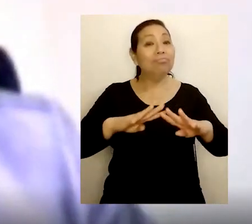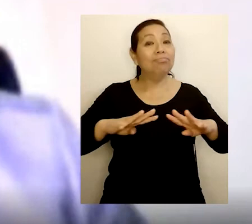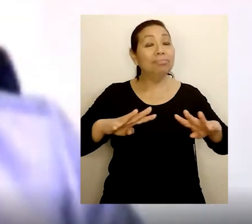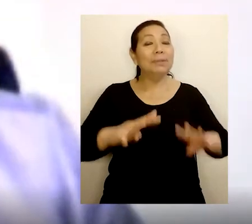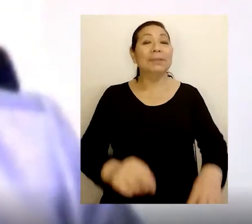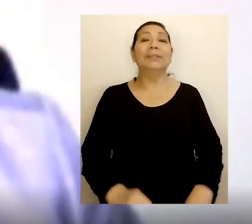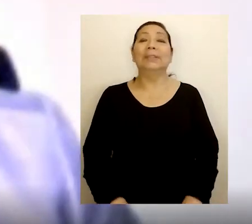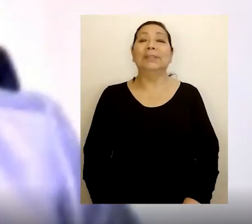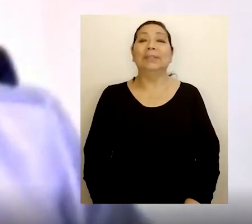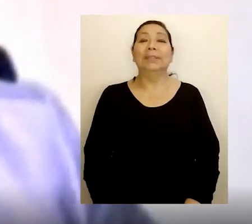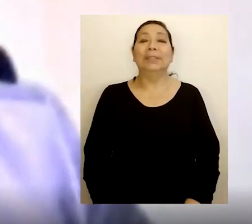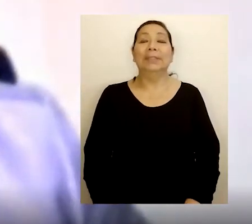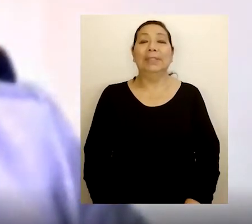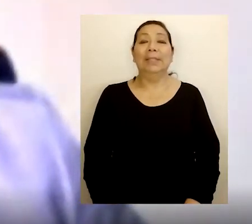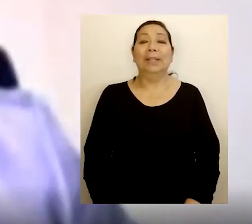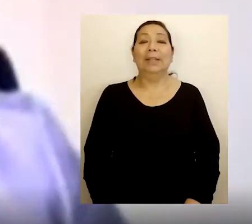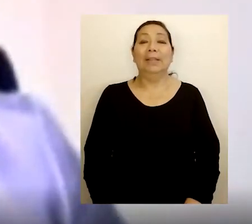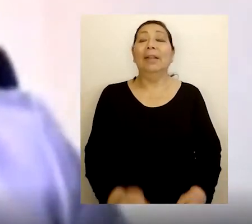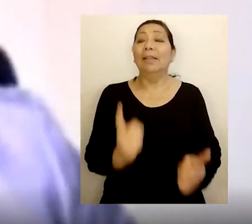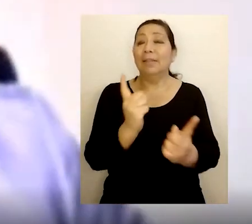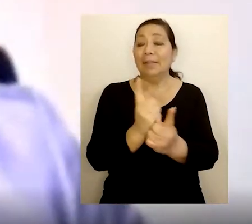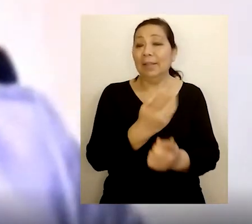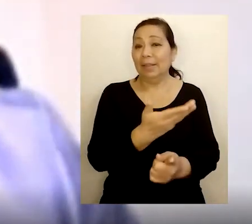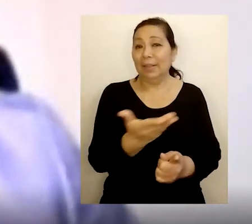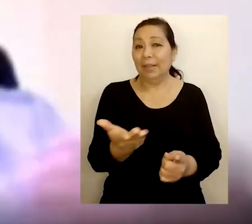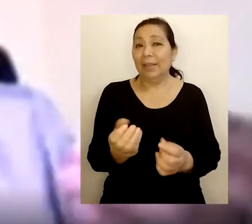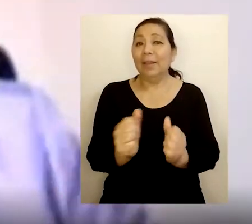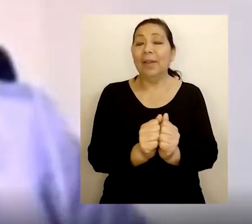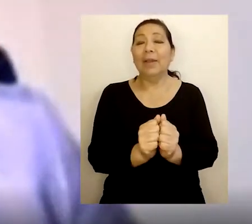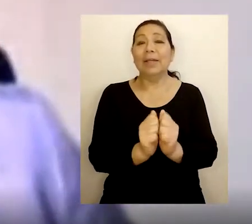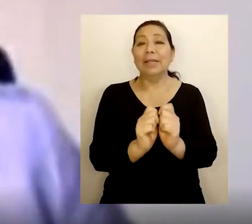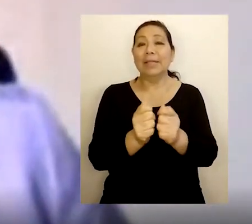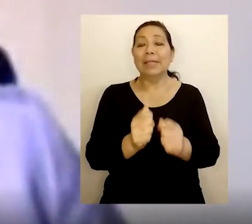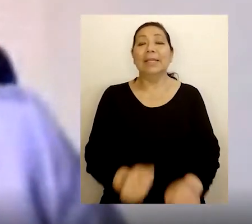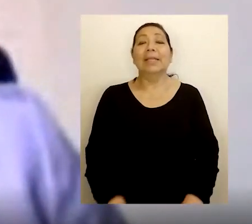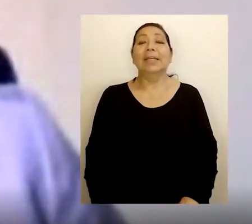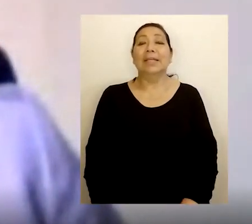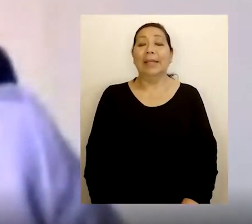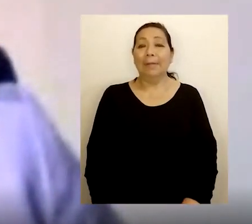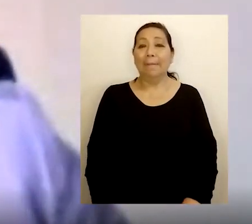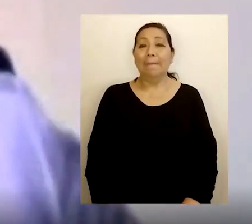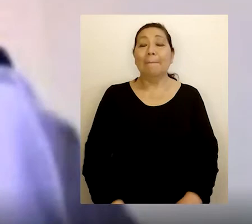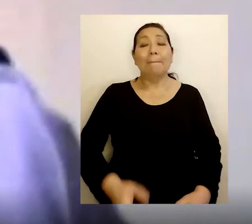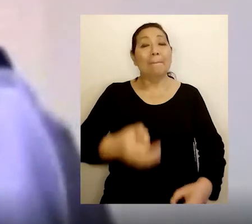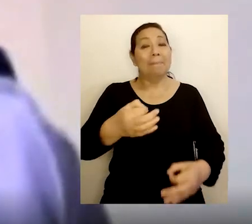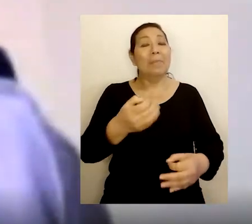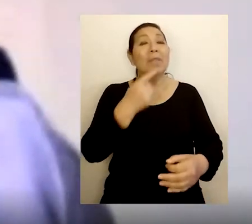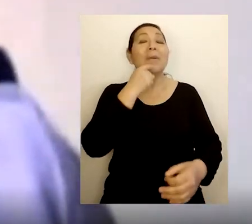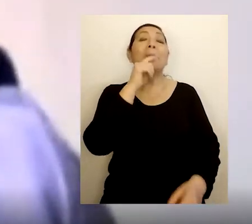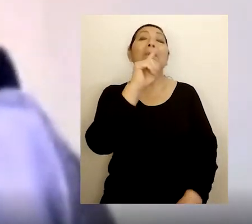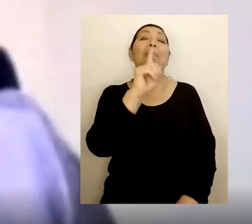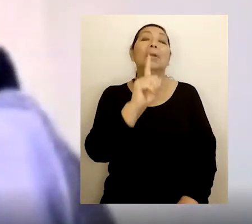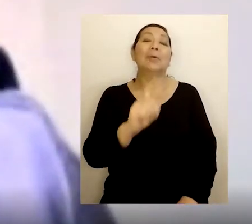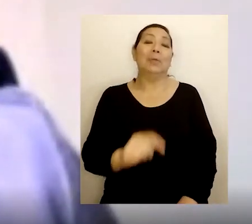sentencia. Pese a ello, se había consignado que la presencia del Ministerio Público.